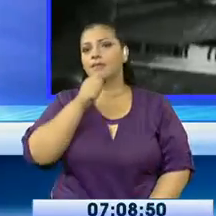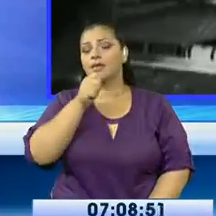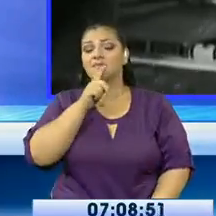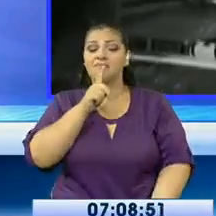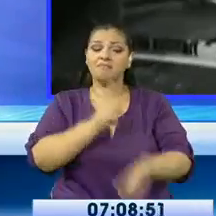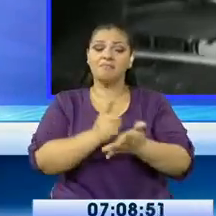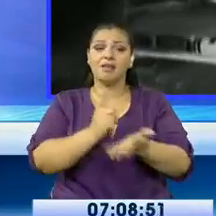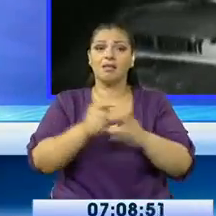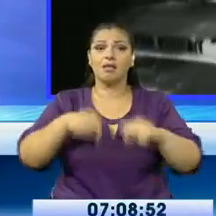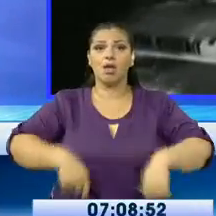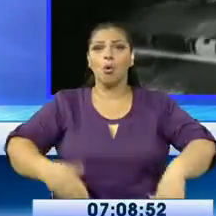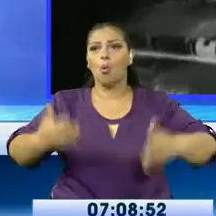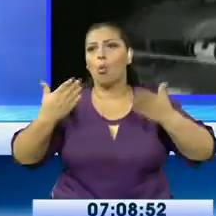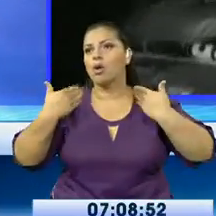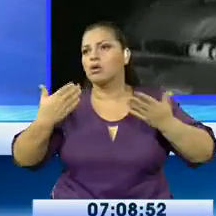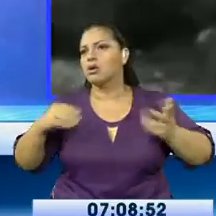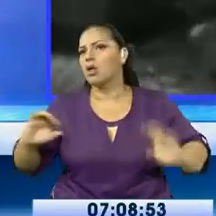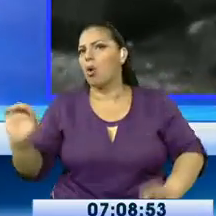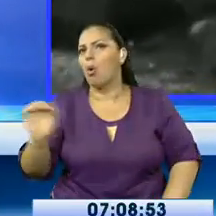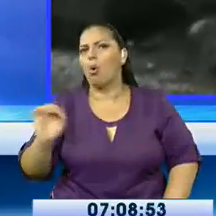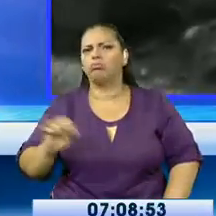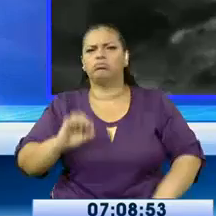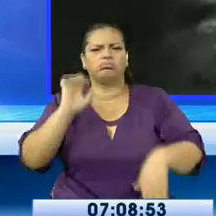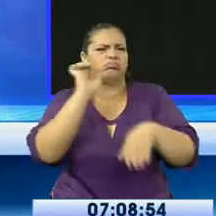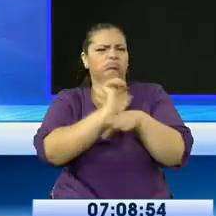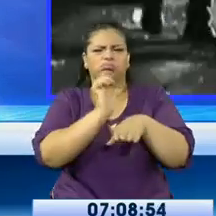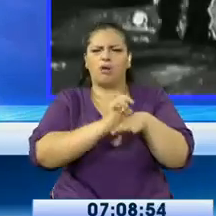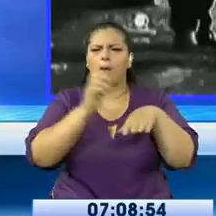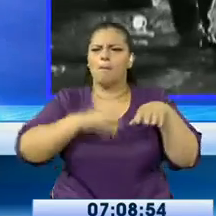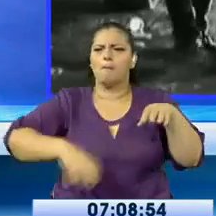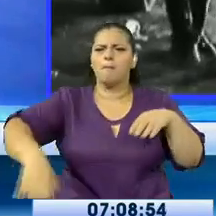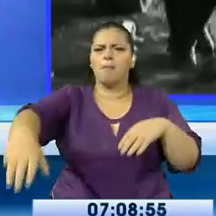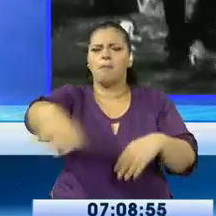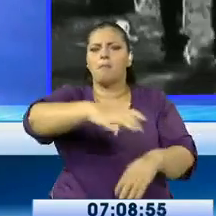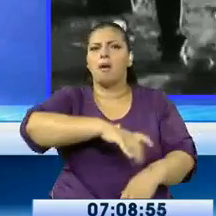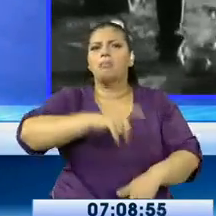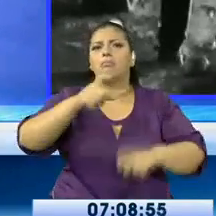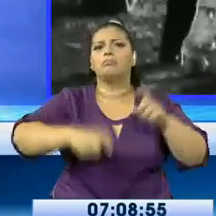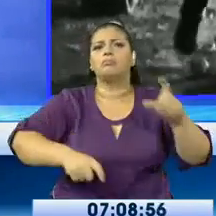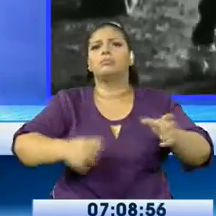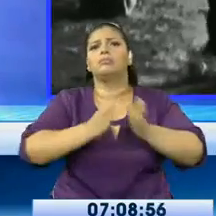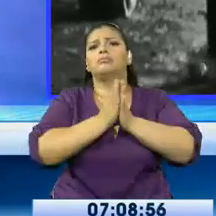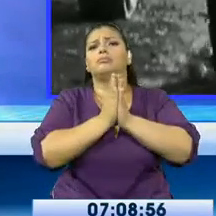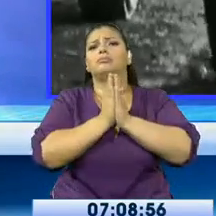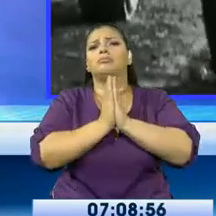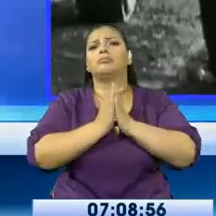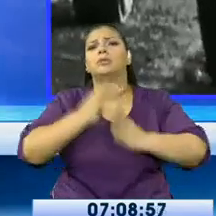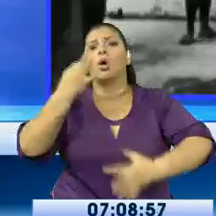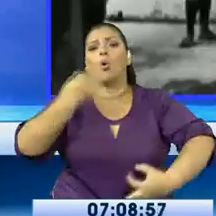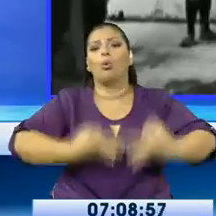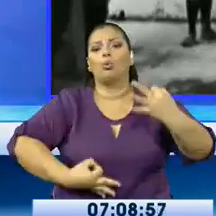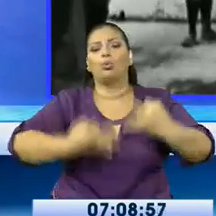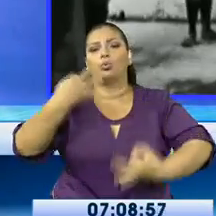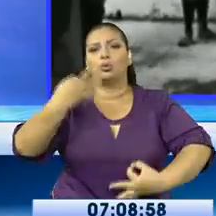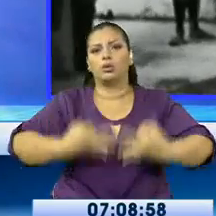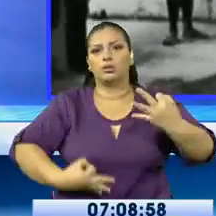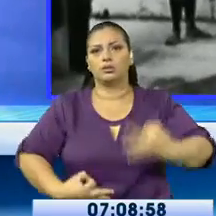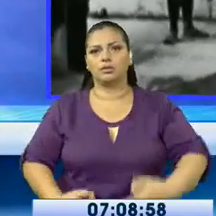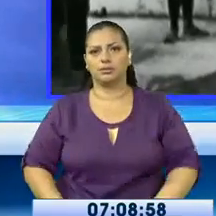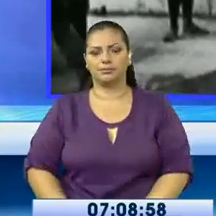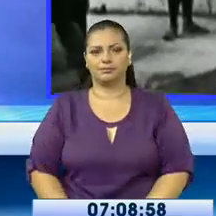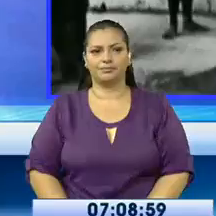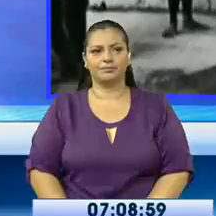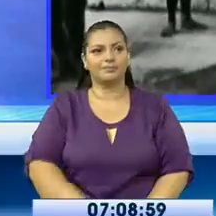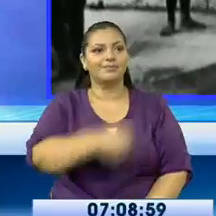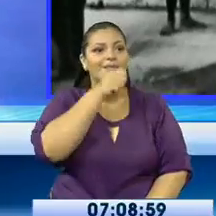como de otras provincias también, que se haga justicia para que esto no quede en impunidad. Amigo, buenos días. Preocupado con lo que sucedió la noche del